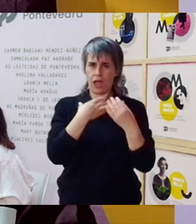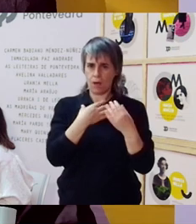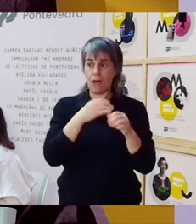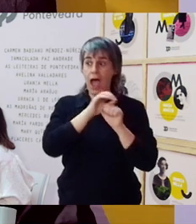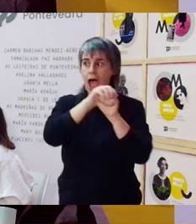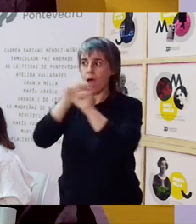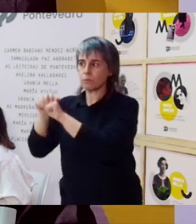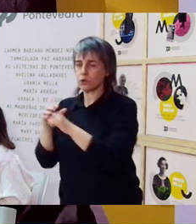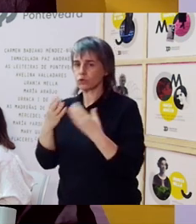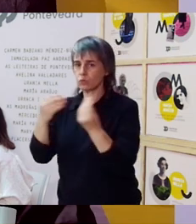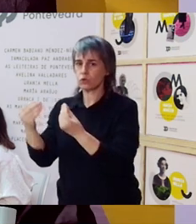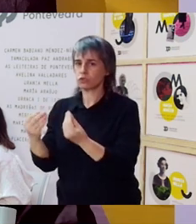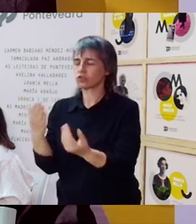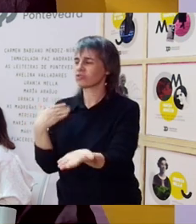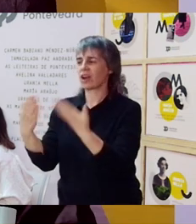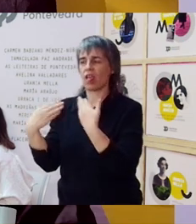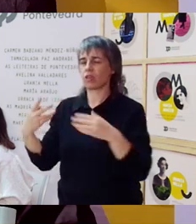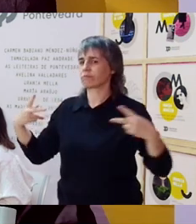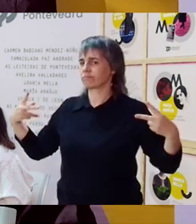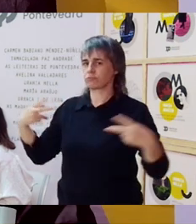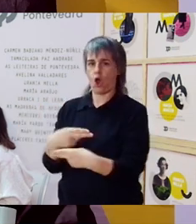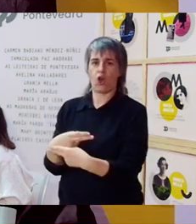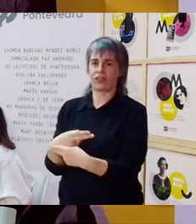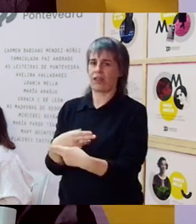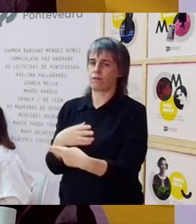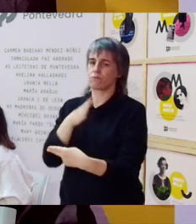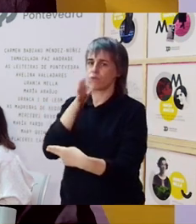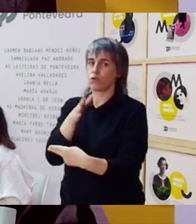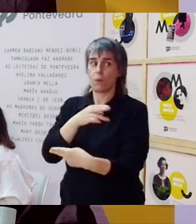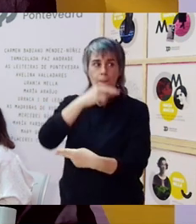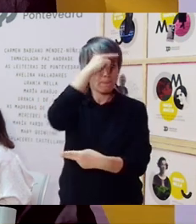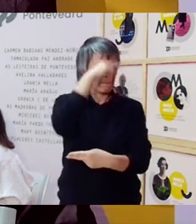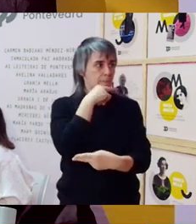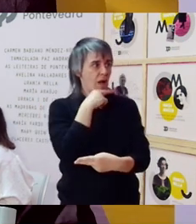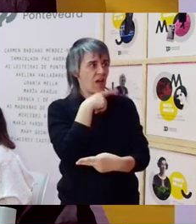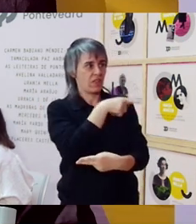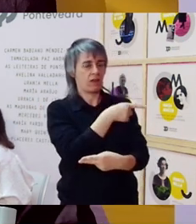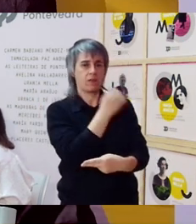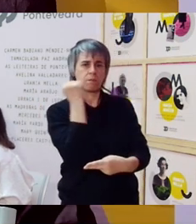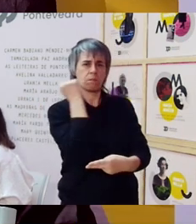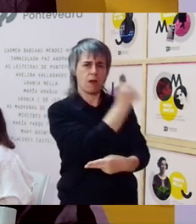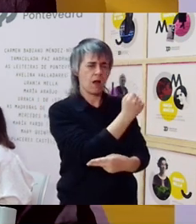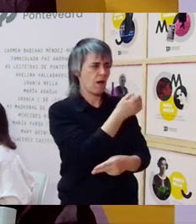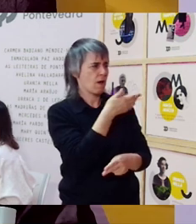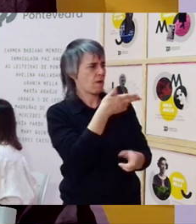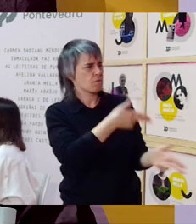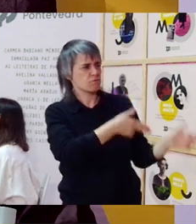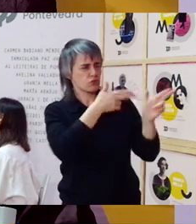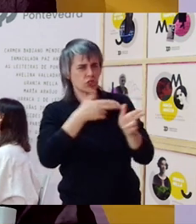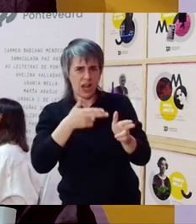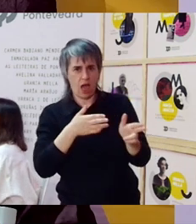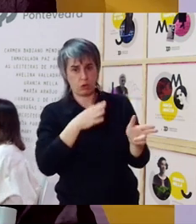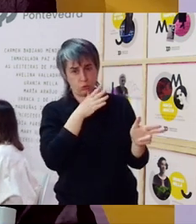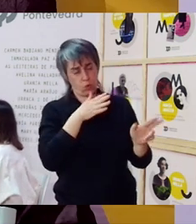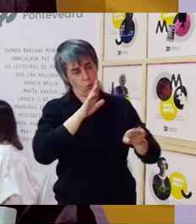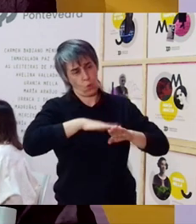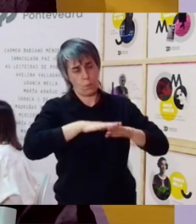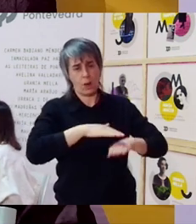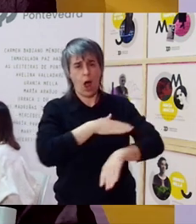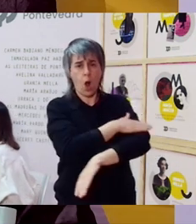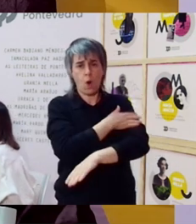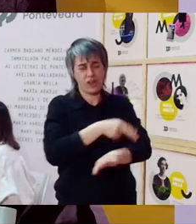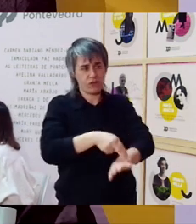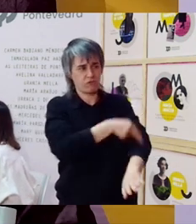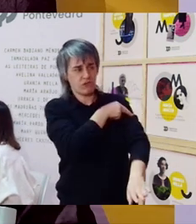falar despois de haber fusilado a seu pai e todas estas historias tan fuertes que pasaron, ela máis